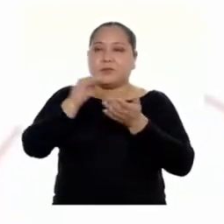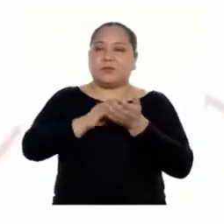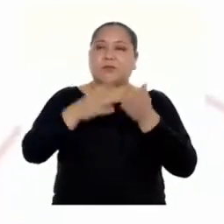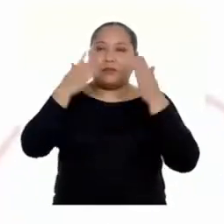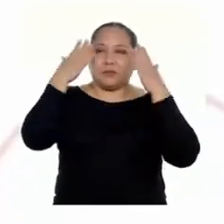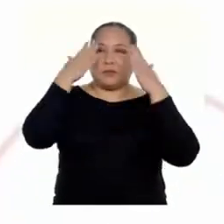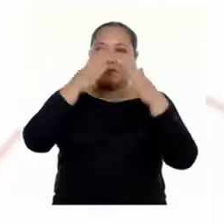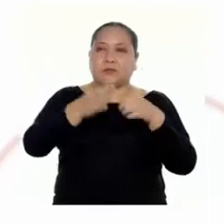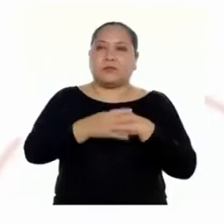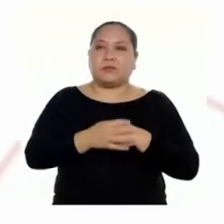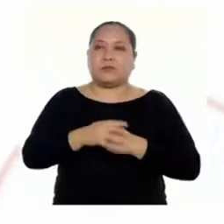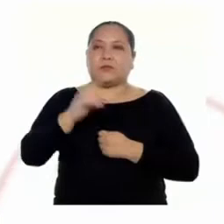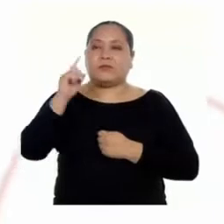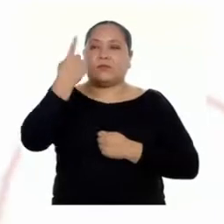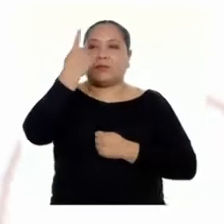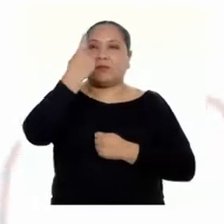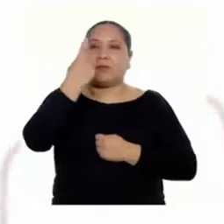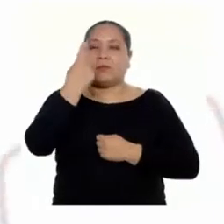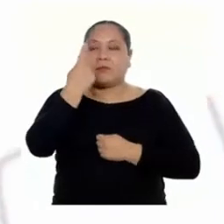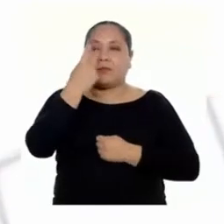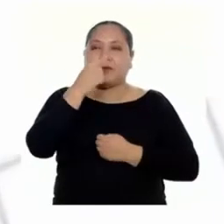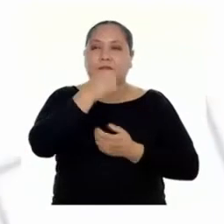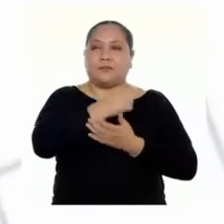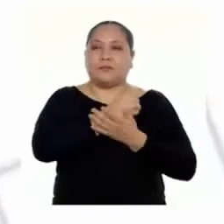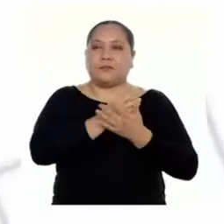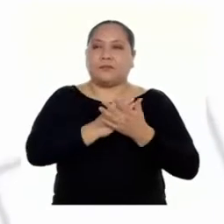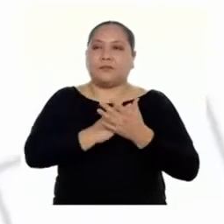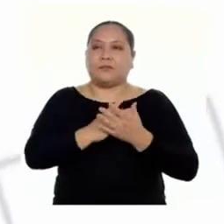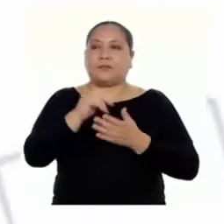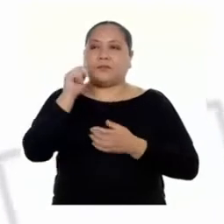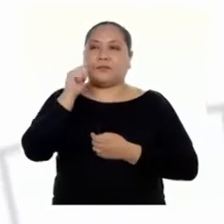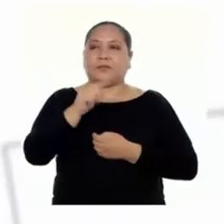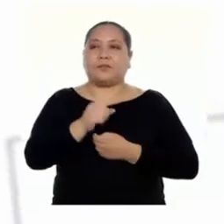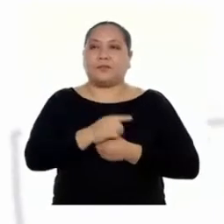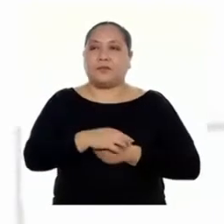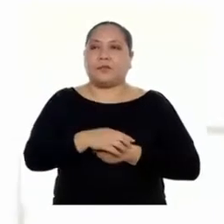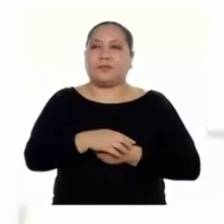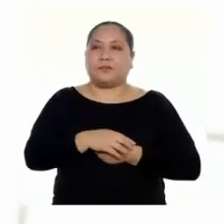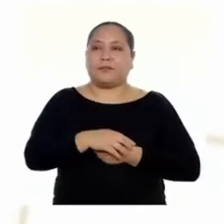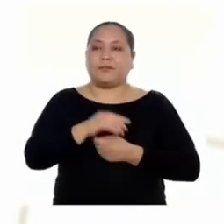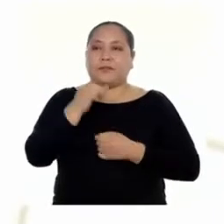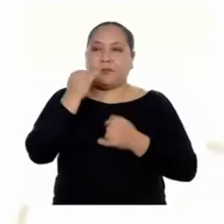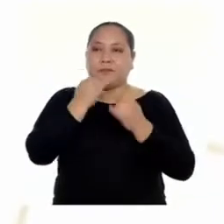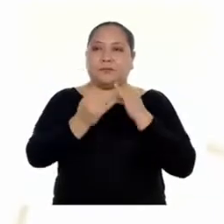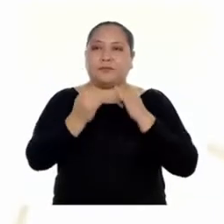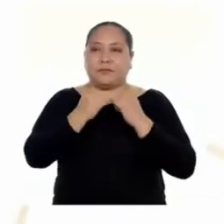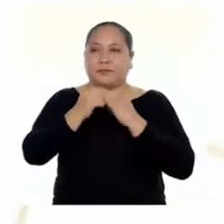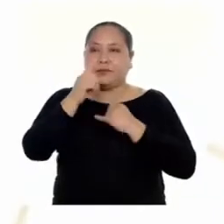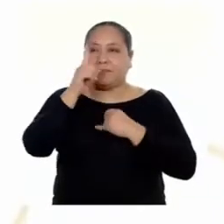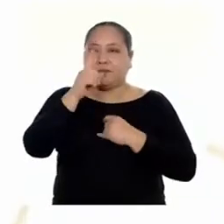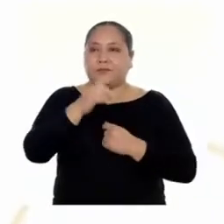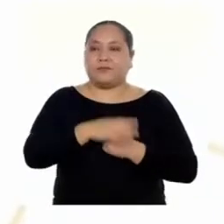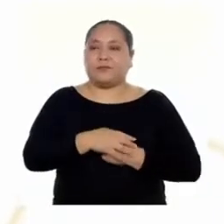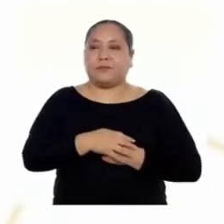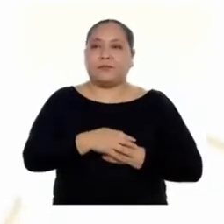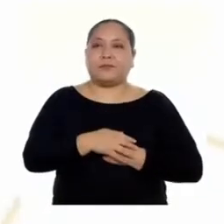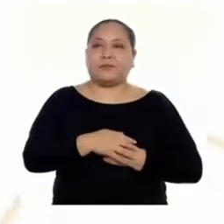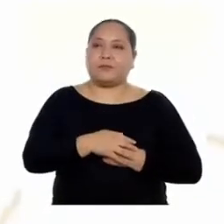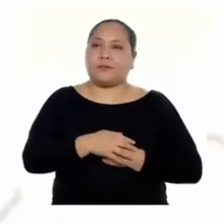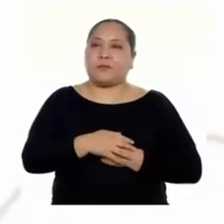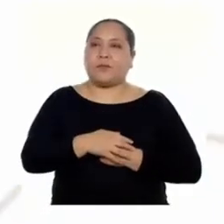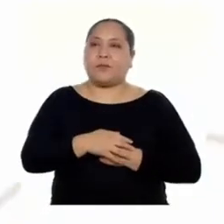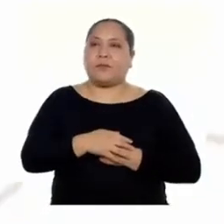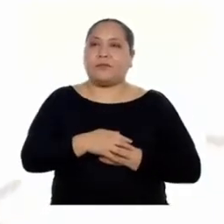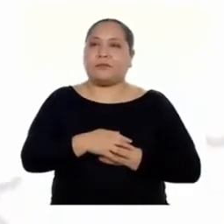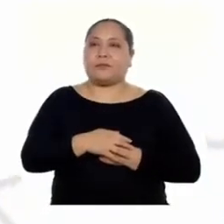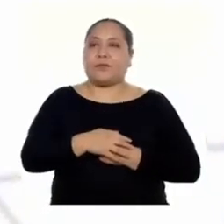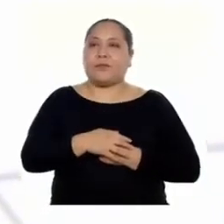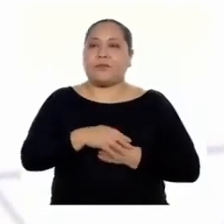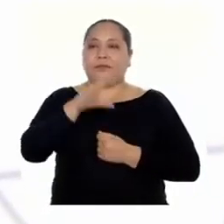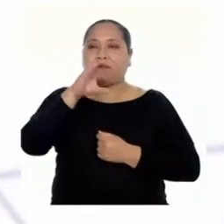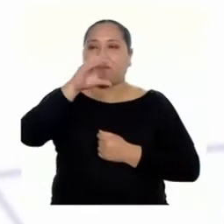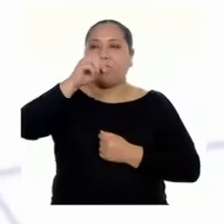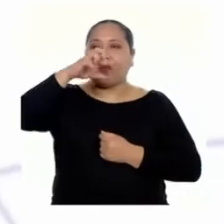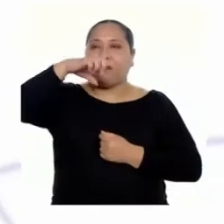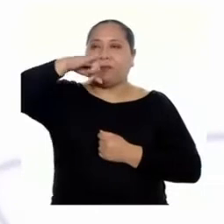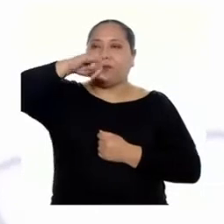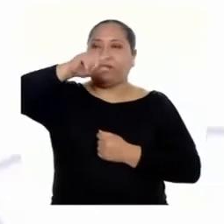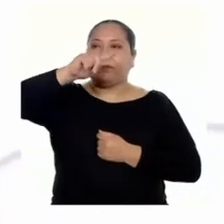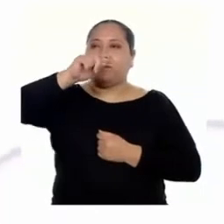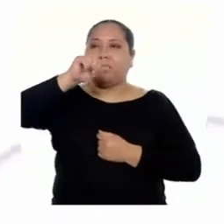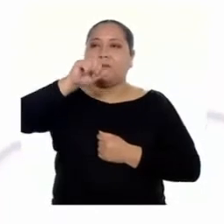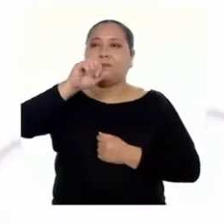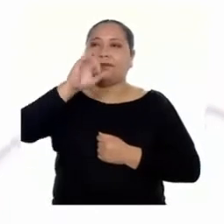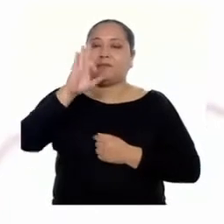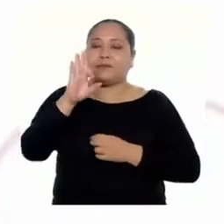nos enfocamos en el primer periodo, nuestro capital final 1 estaría resultando de la siguiente manera. Capital